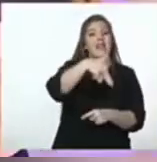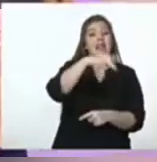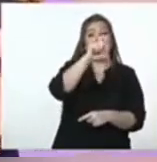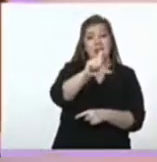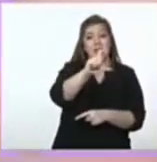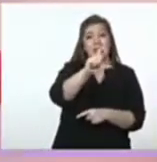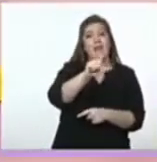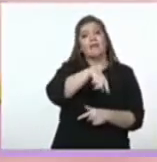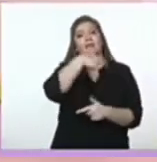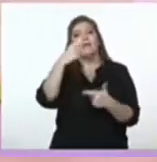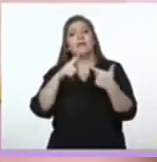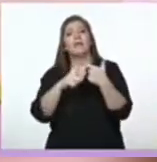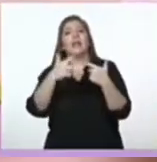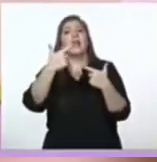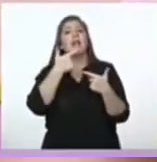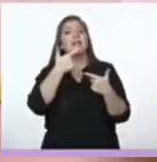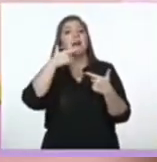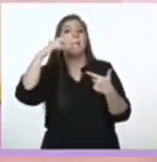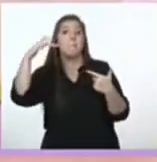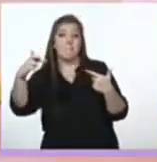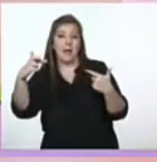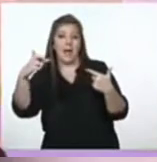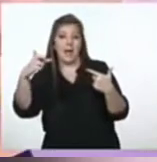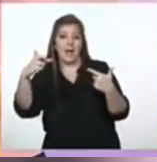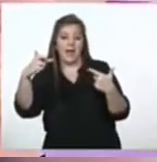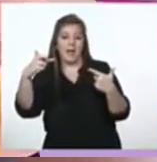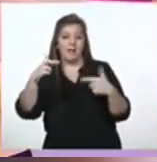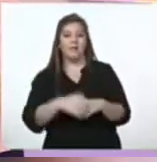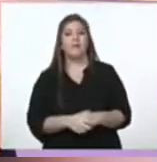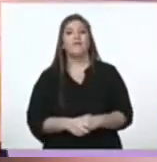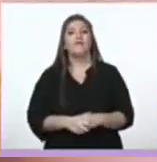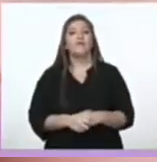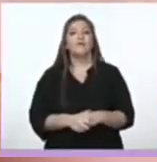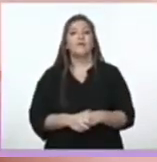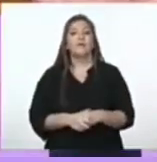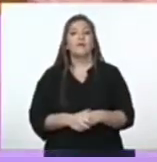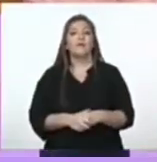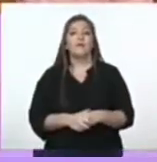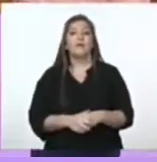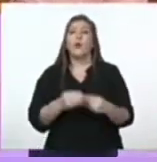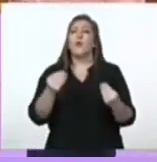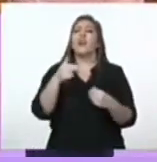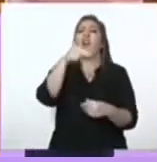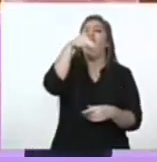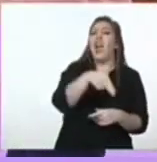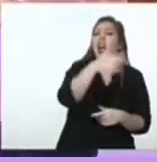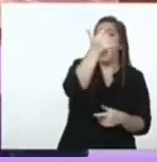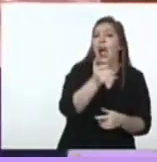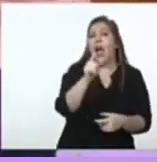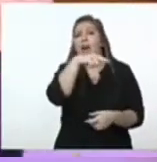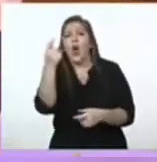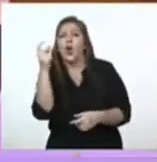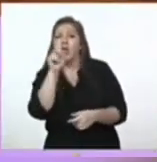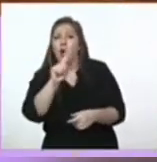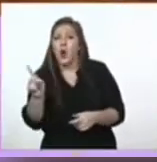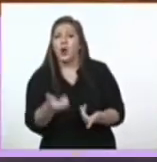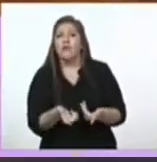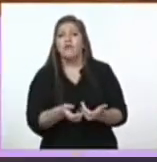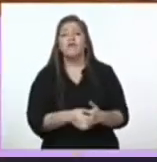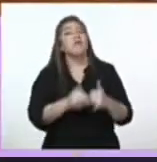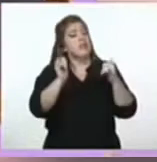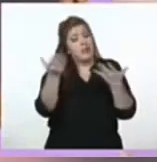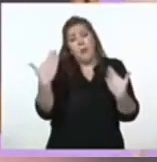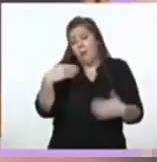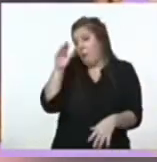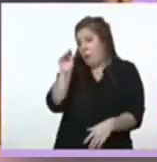lo reconocemos siempre, el sistema nervioso central y el sistema nervioso periférico, ¿sí? ¿Por qué este lleva N y este no? ¿Nervioso central? Sí, la ponemos